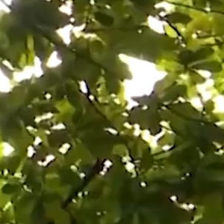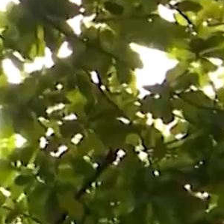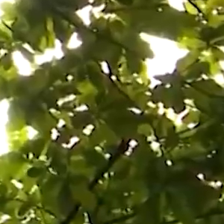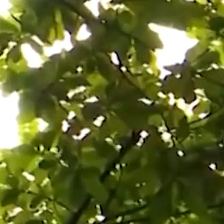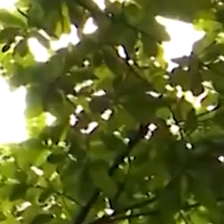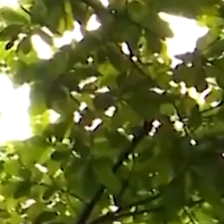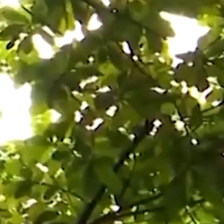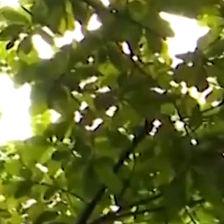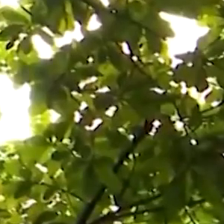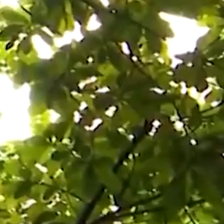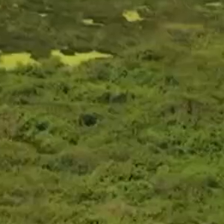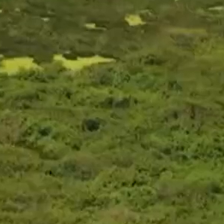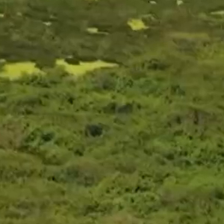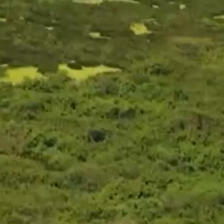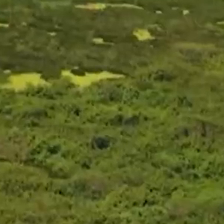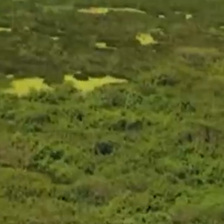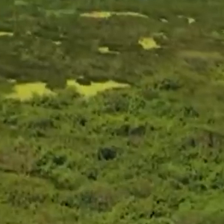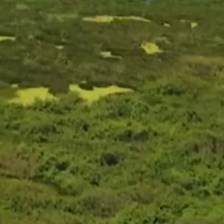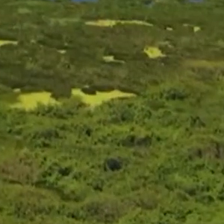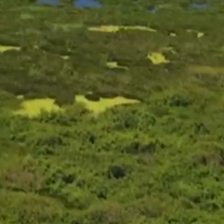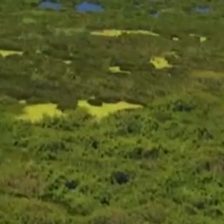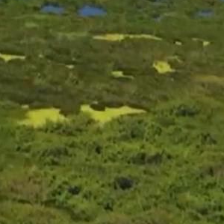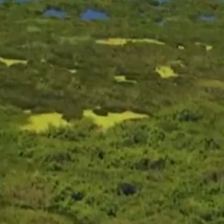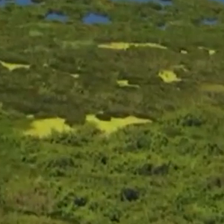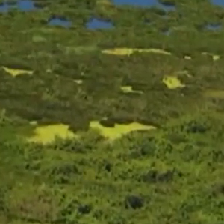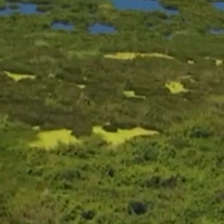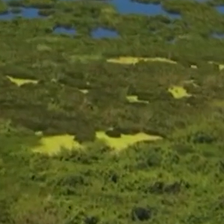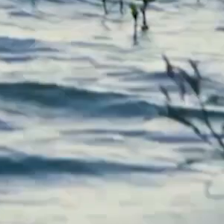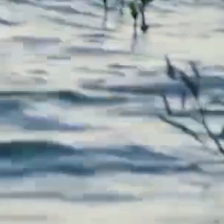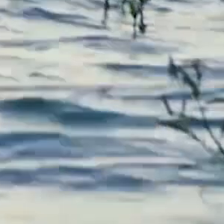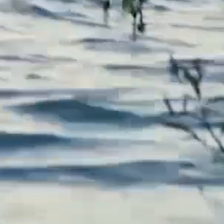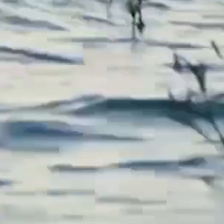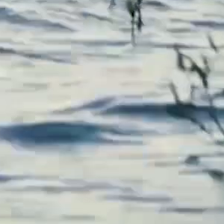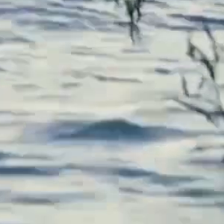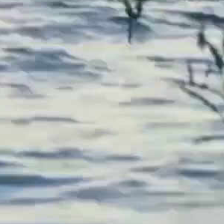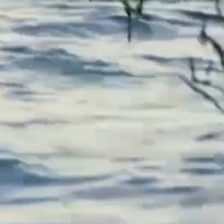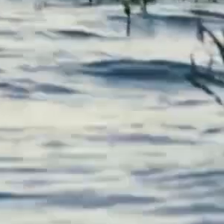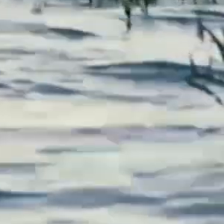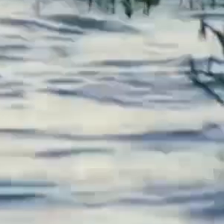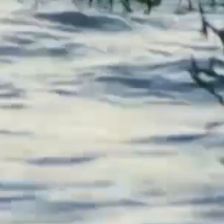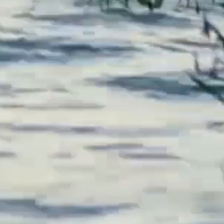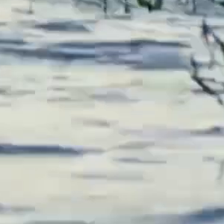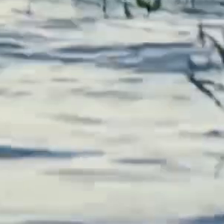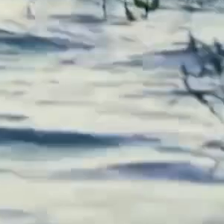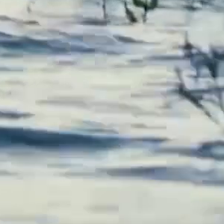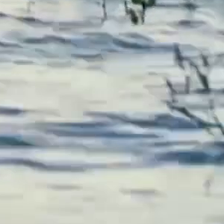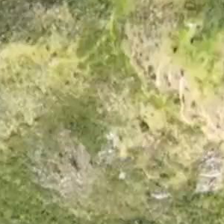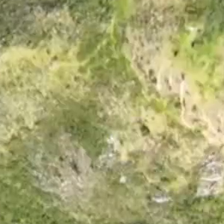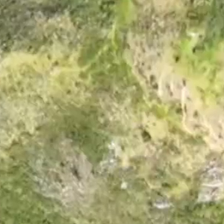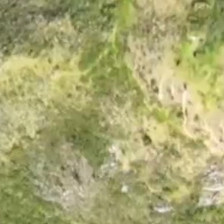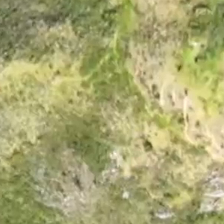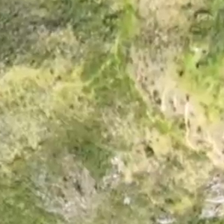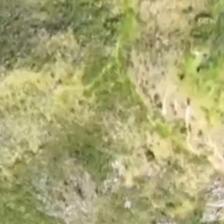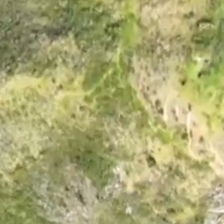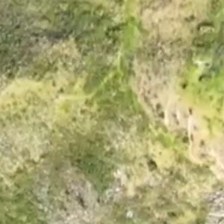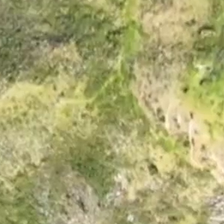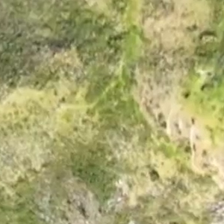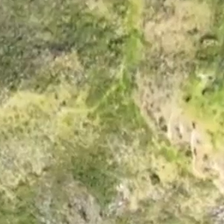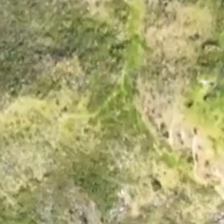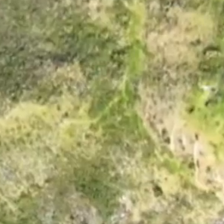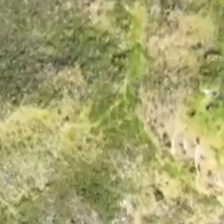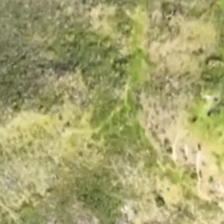31.697 hectáreas de áreas protegidas. No operarían 8 escenarios de participación de áreas protegidas. No se ejecutarían planes de manejo